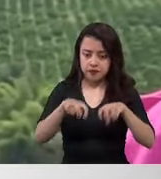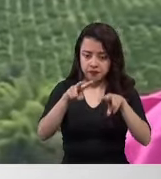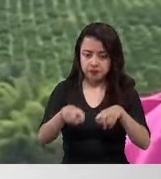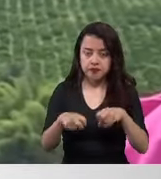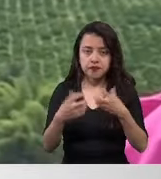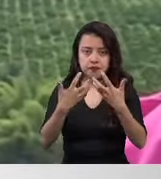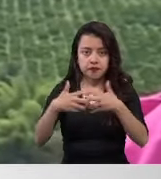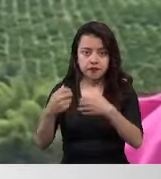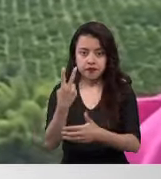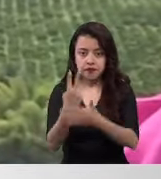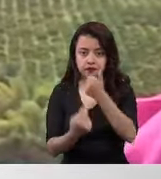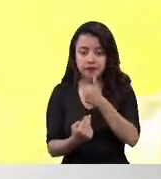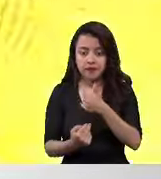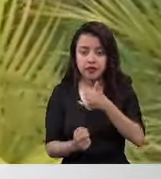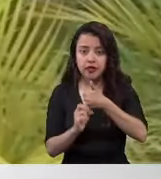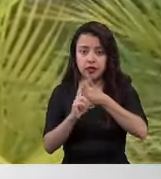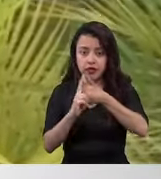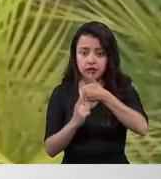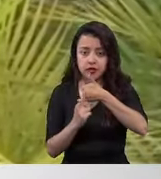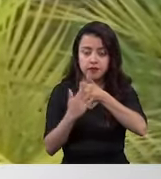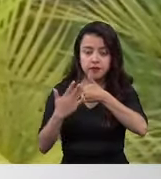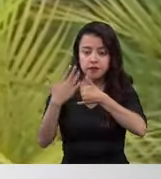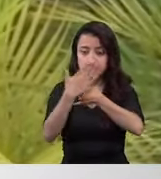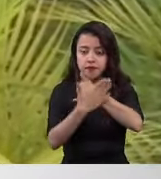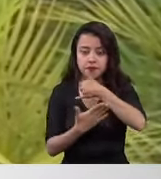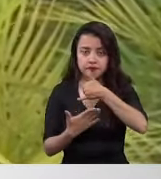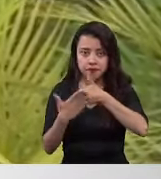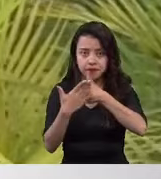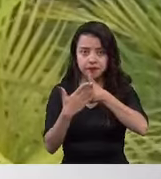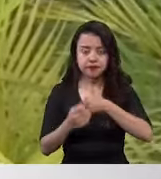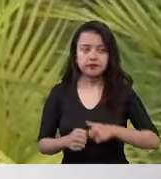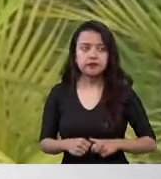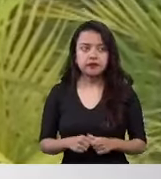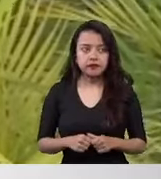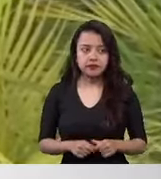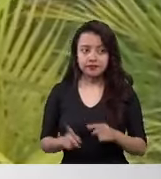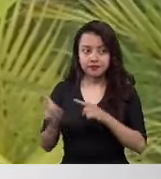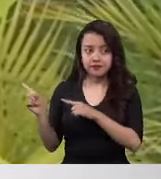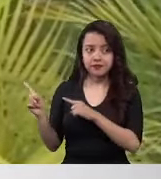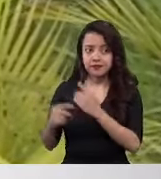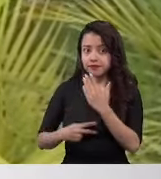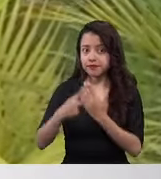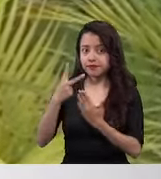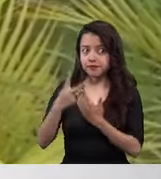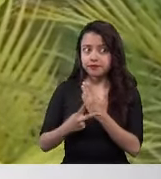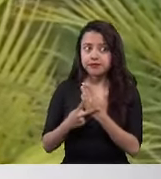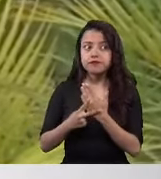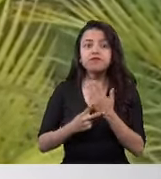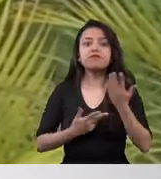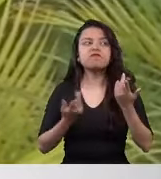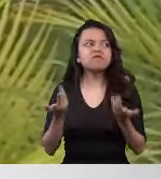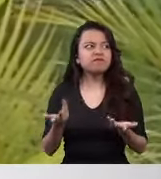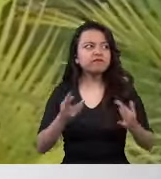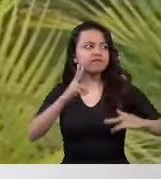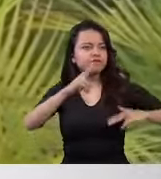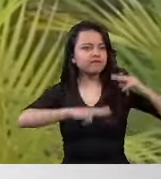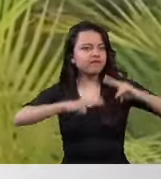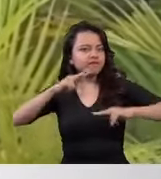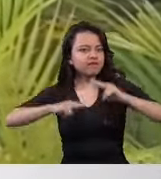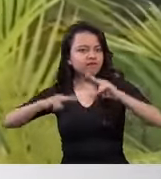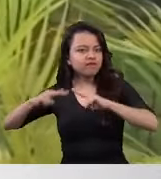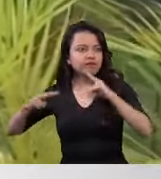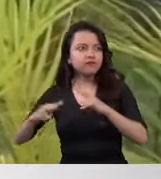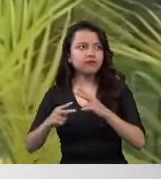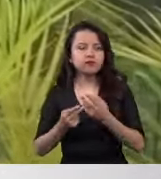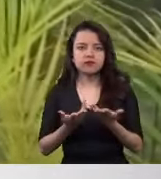país y del departamento de Caldas. De los proyectos más ambiciosos de este corredor está la construcción del aeropuerto del Café,